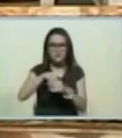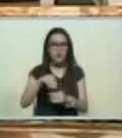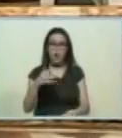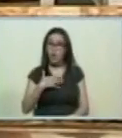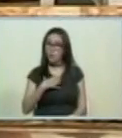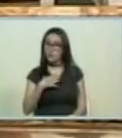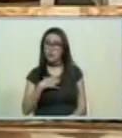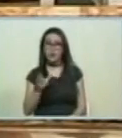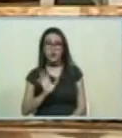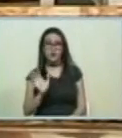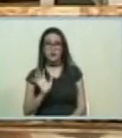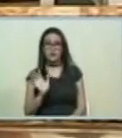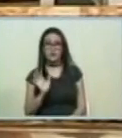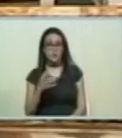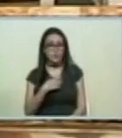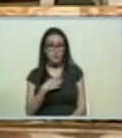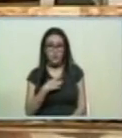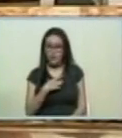puede eternizar refugios,